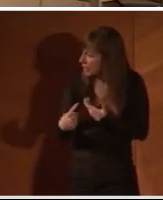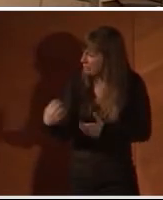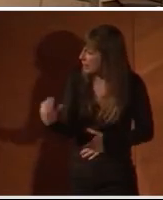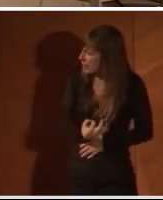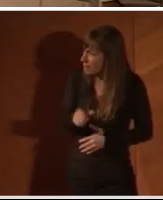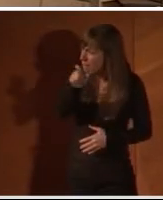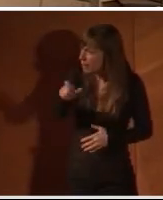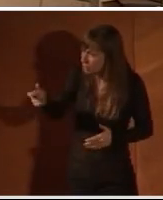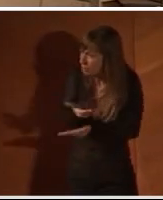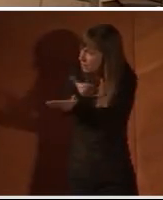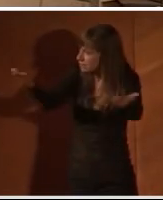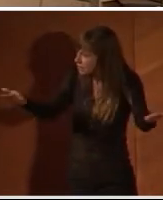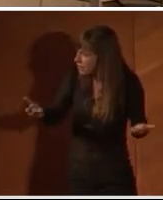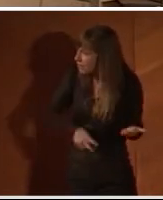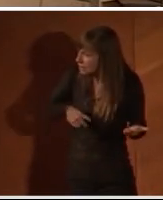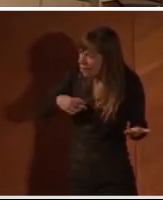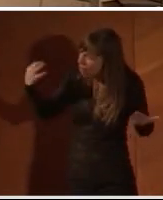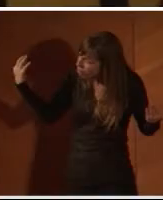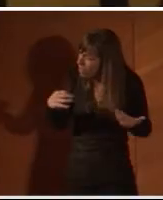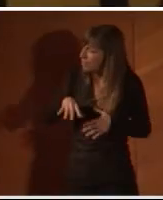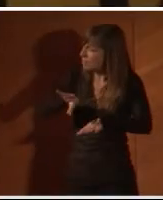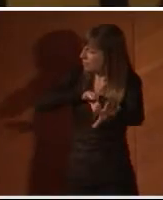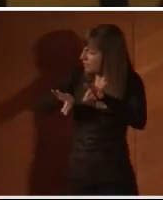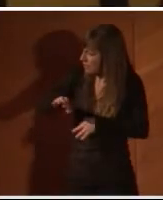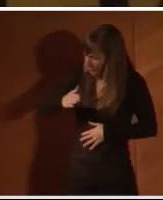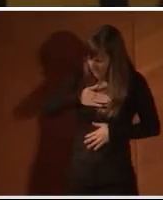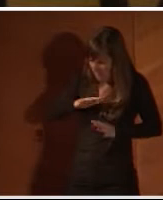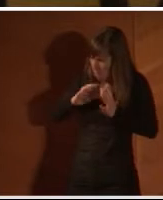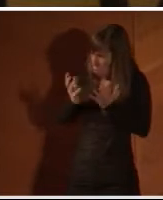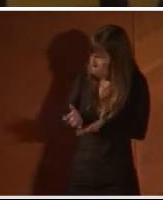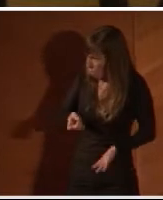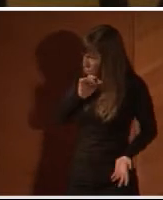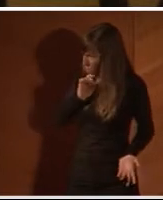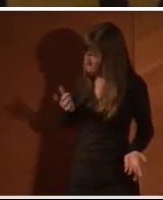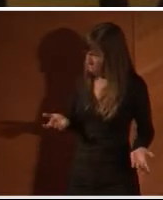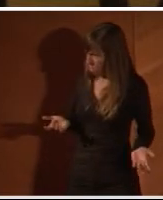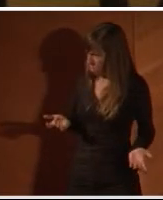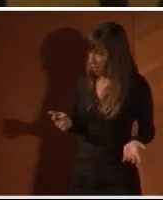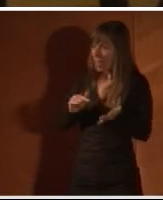tomar decisiones sobre cómo es el mundo en el que vive. La tecnología,